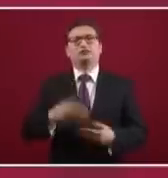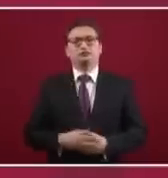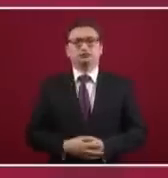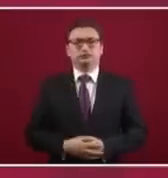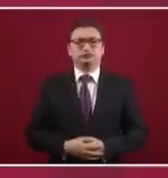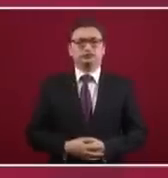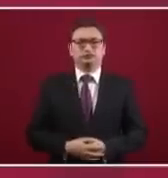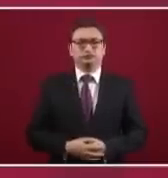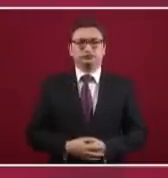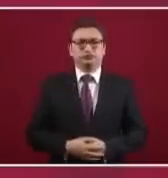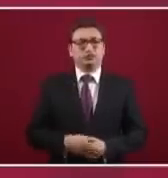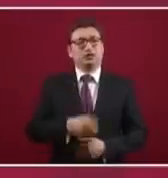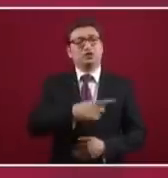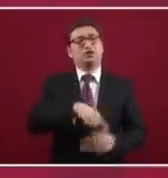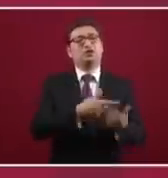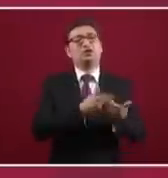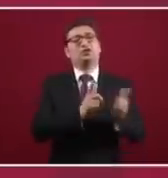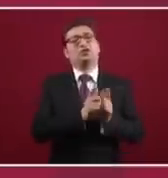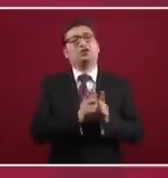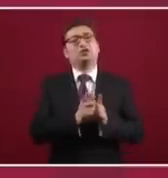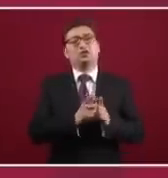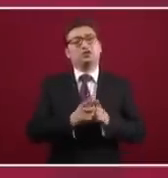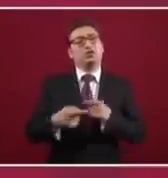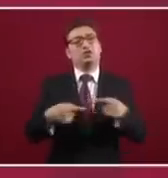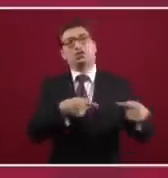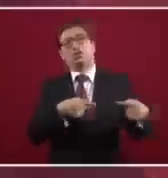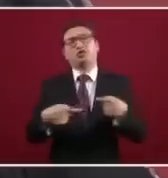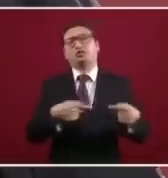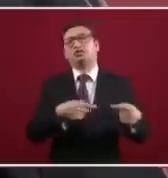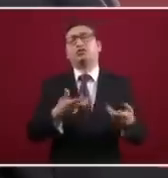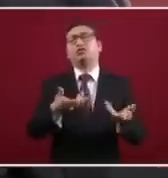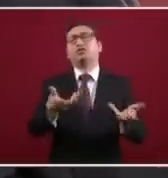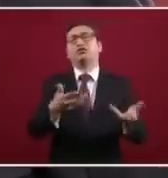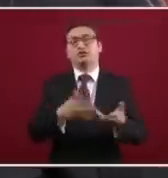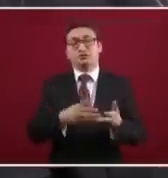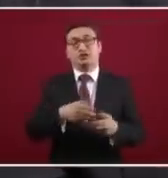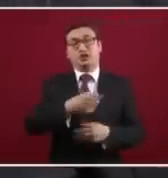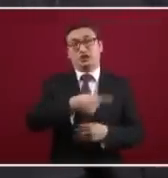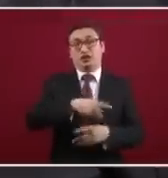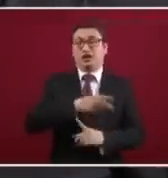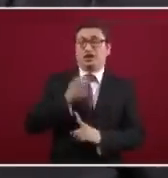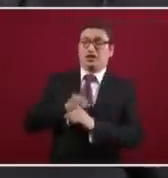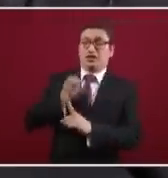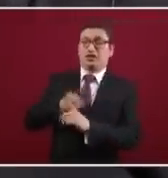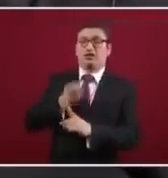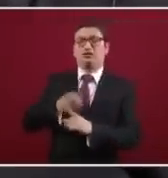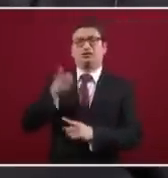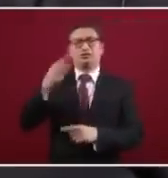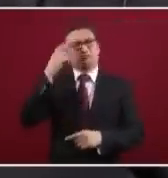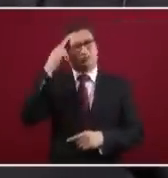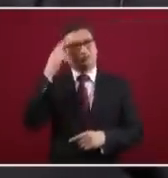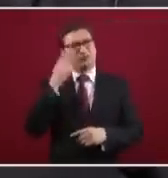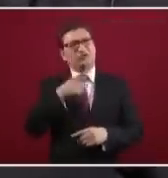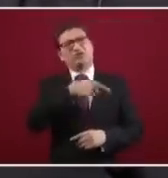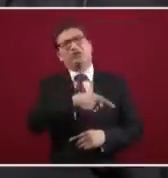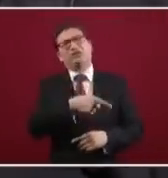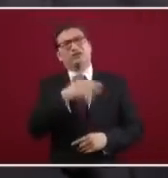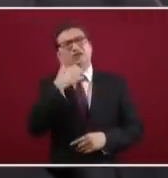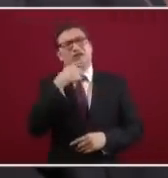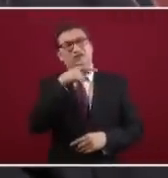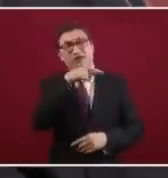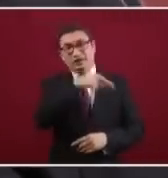con los opositores cuando lo criticaban? ¿Qué decía? Ese gallo quiere